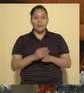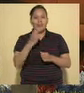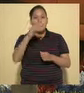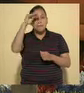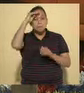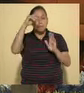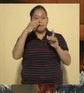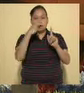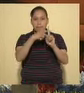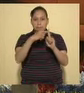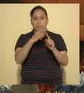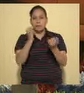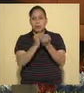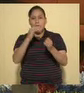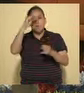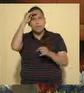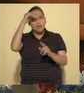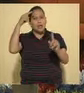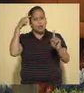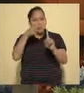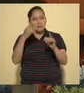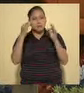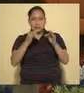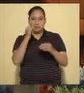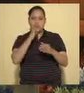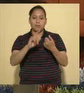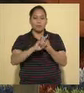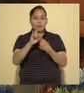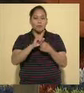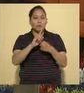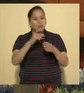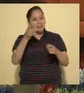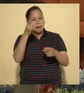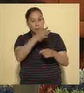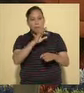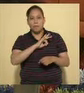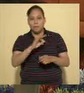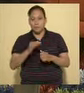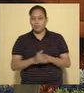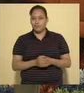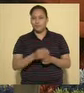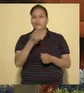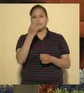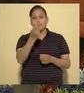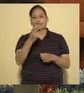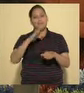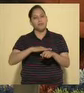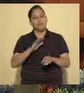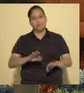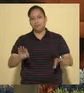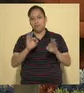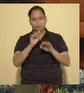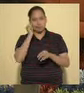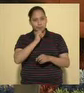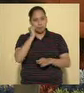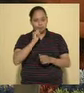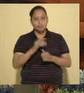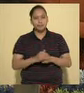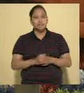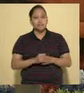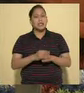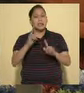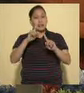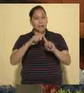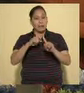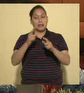pensar objetivamente, pero estar rebasando los problemas que son los que atormentan. Esa es la base uno, ¿no? Una gran